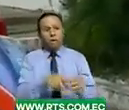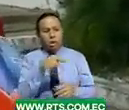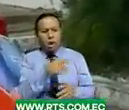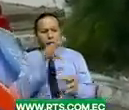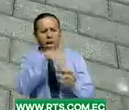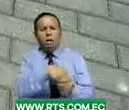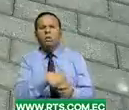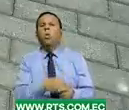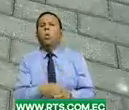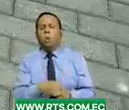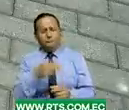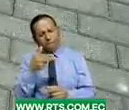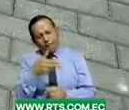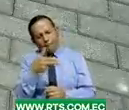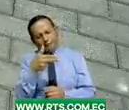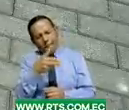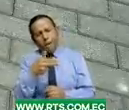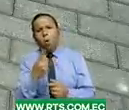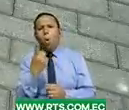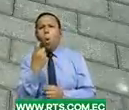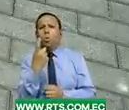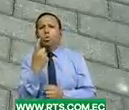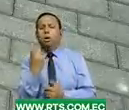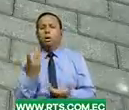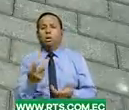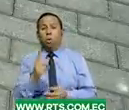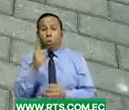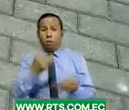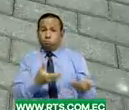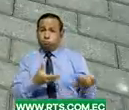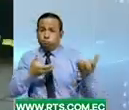impactos de un calibre 9 milímetros y